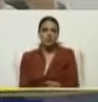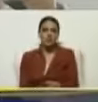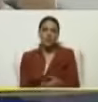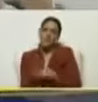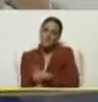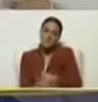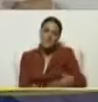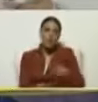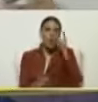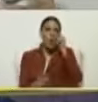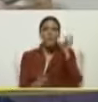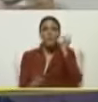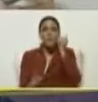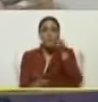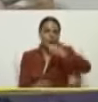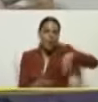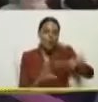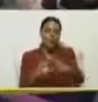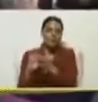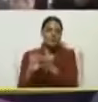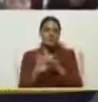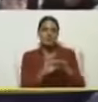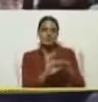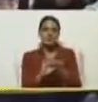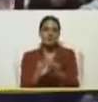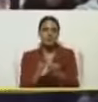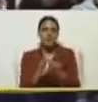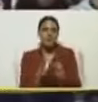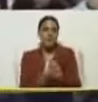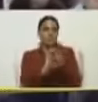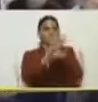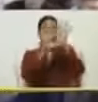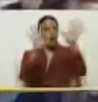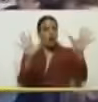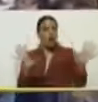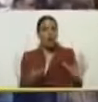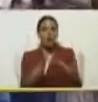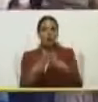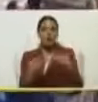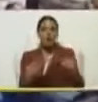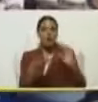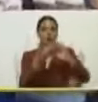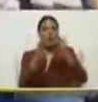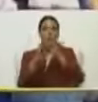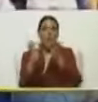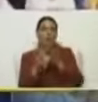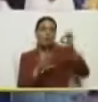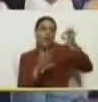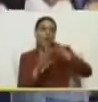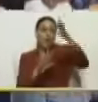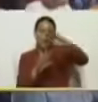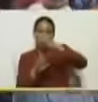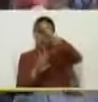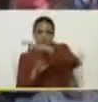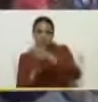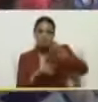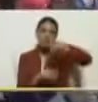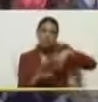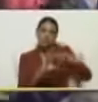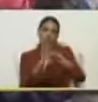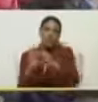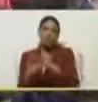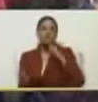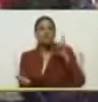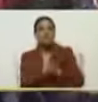Millones de hombres y mujeres. Esparcidos hasta en la comunidad más lejana del barrio más lejano. Y somos una